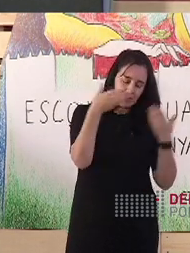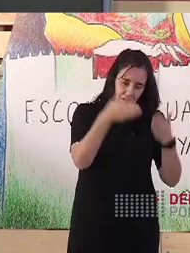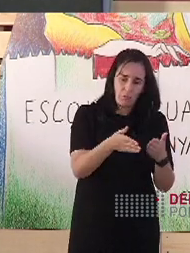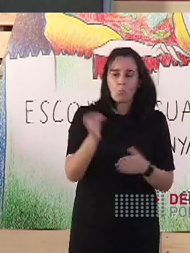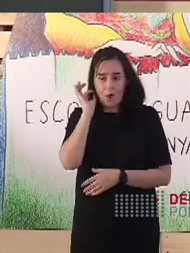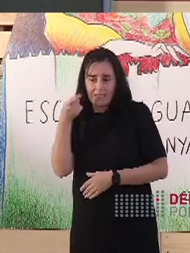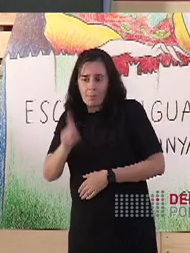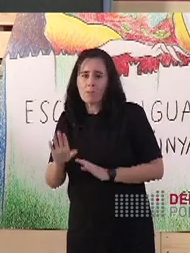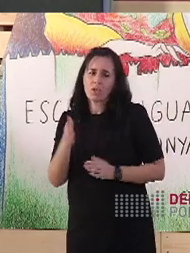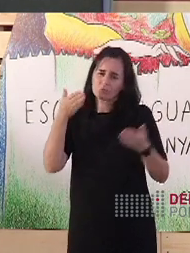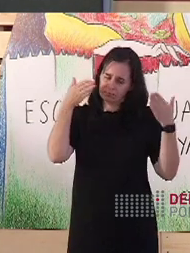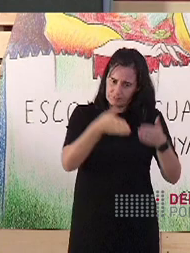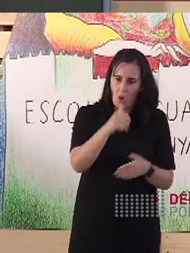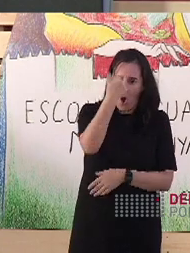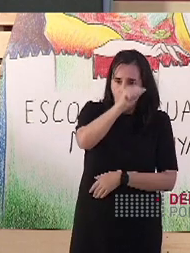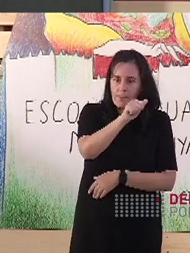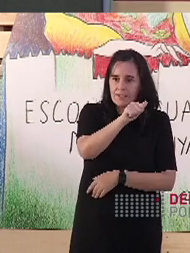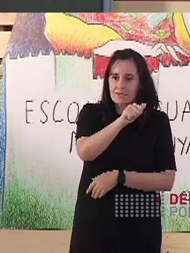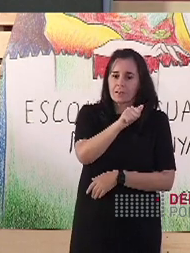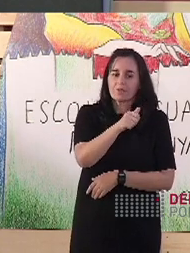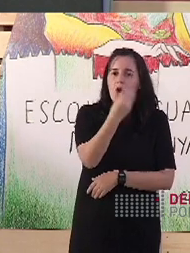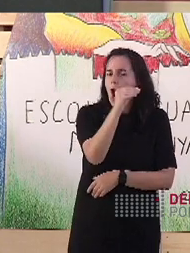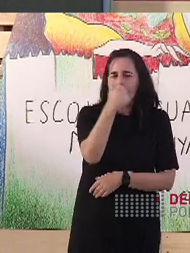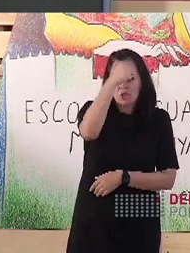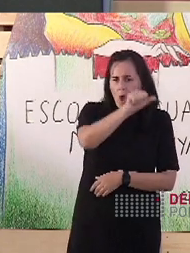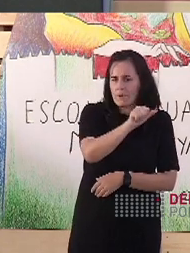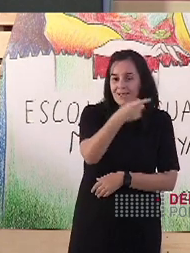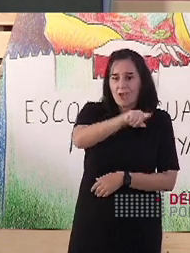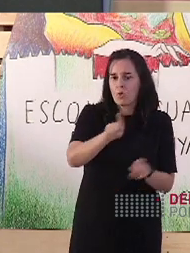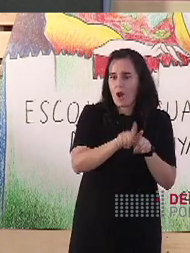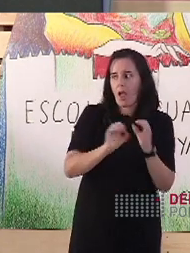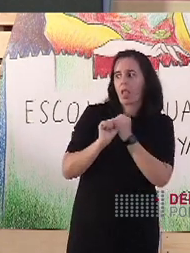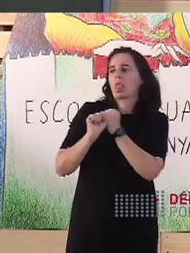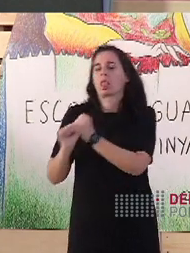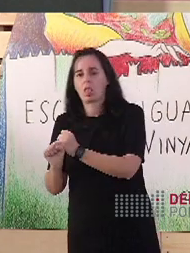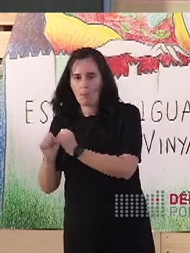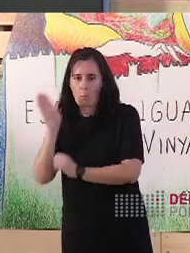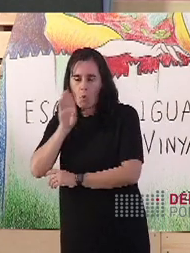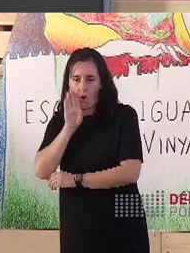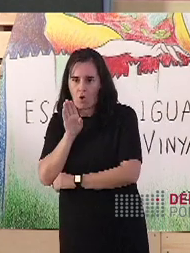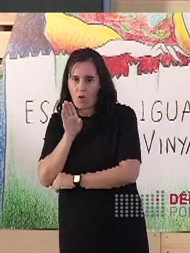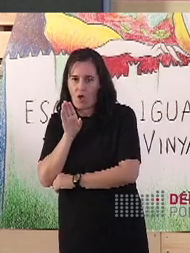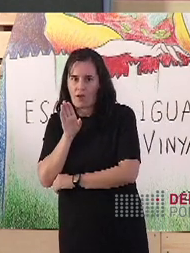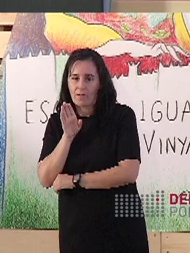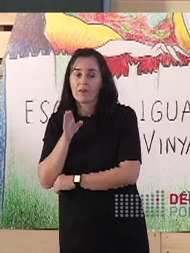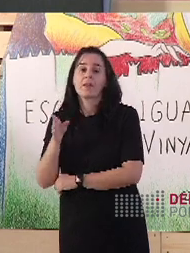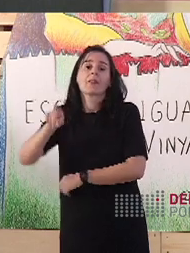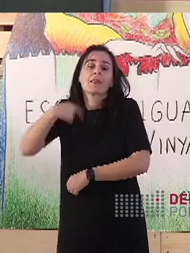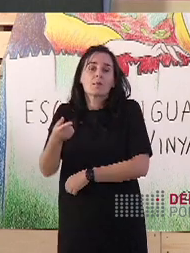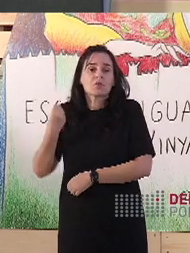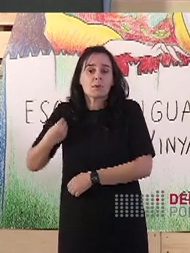hablar de ellos, de chavales jóvenes que nosotras decimos que son yonkis del porno, ¿no? ¿Y dónde después tienen espacio estos